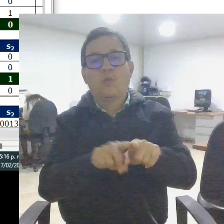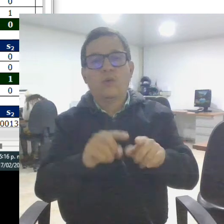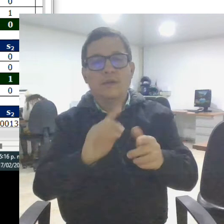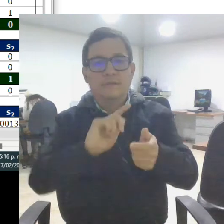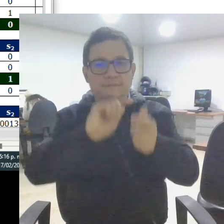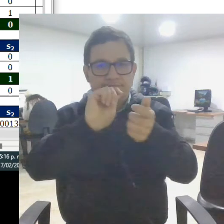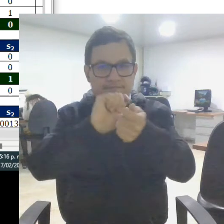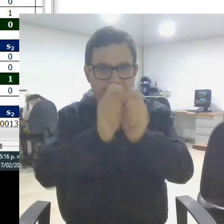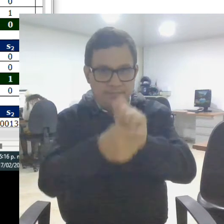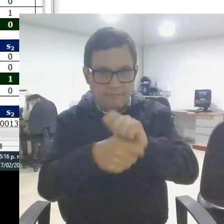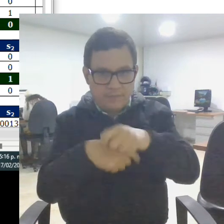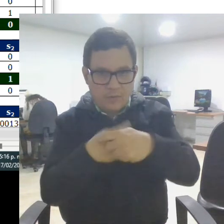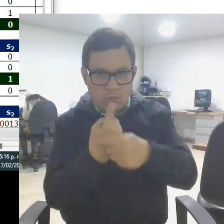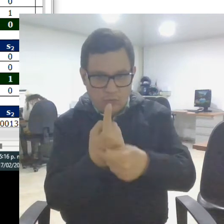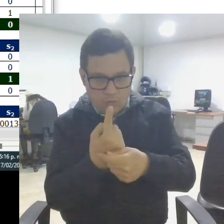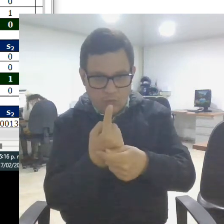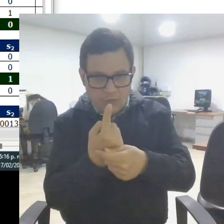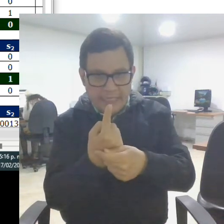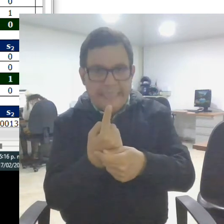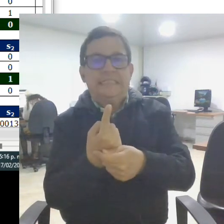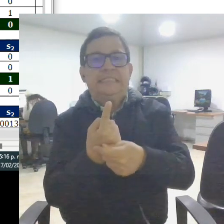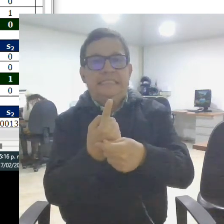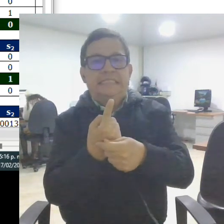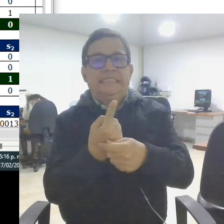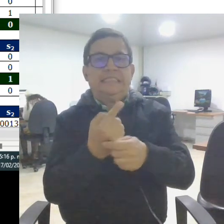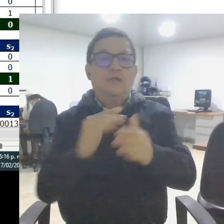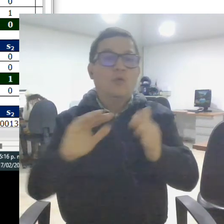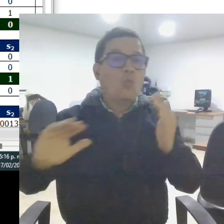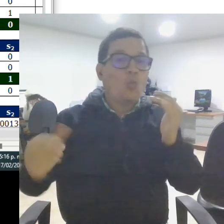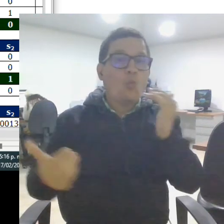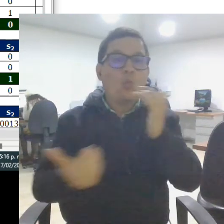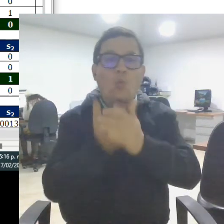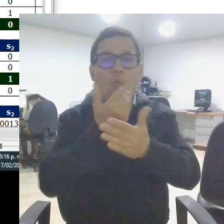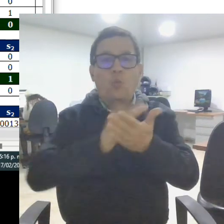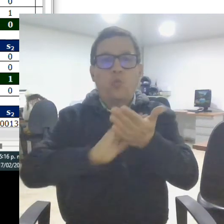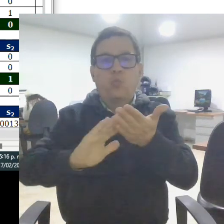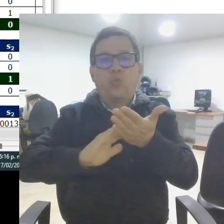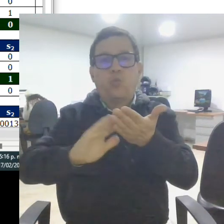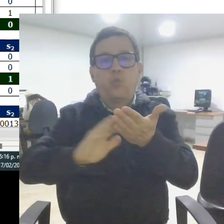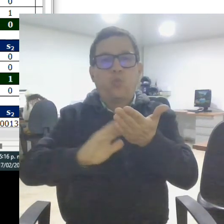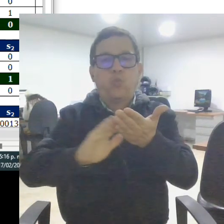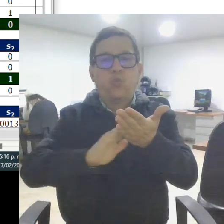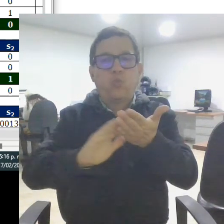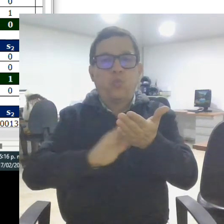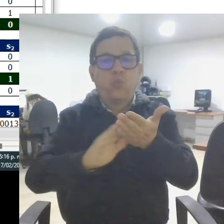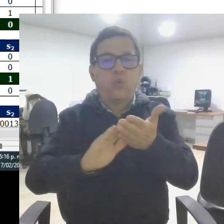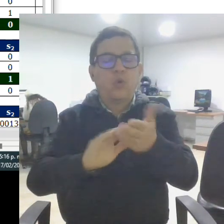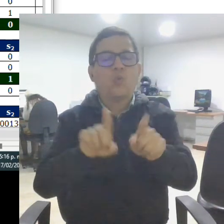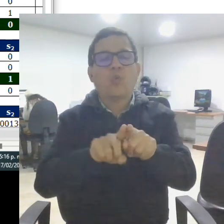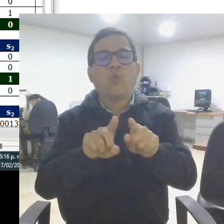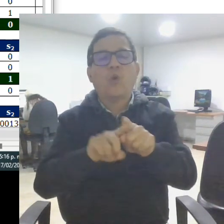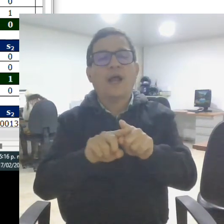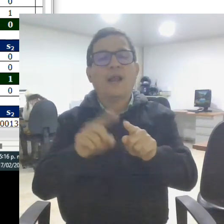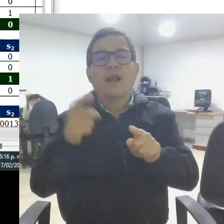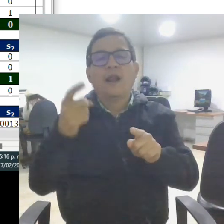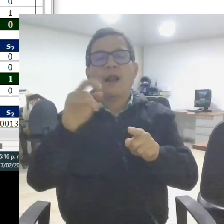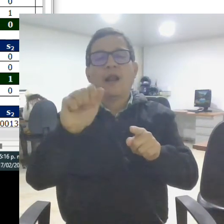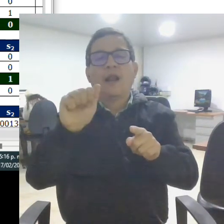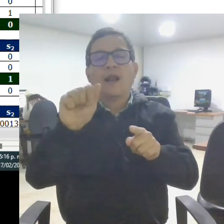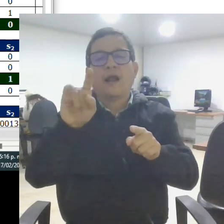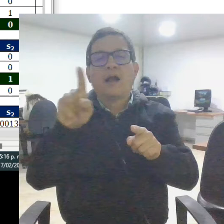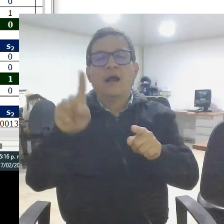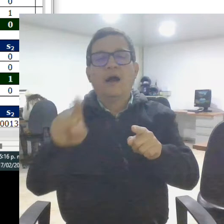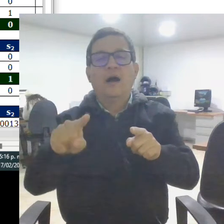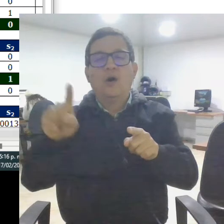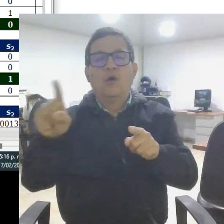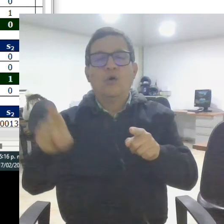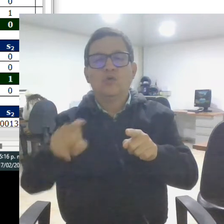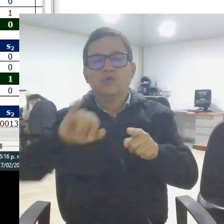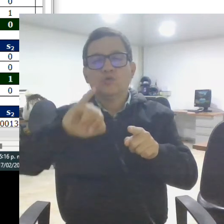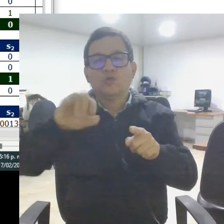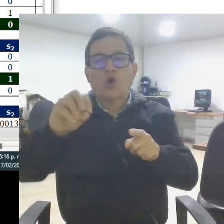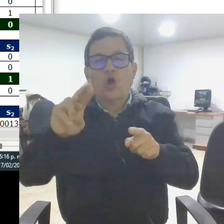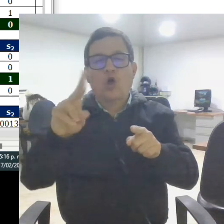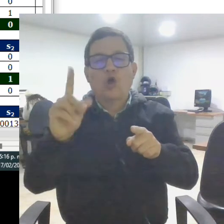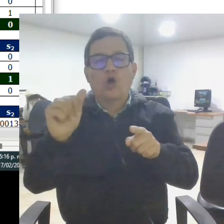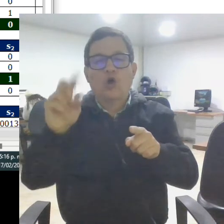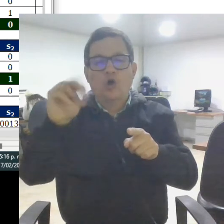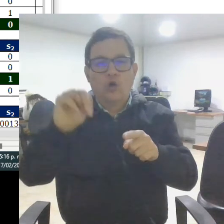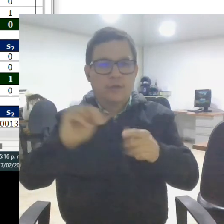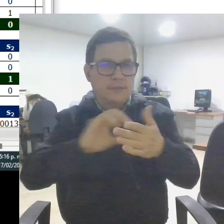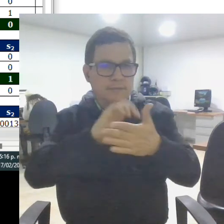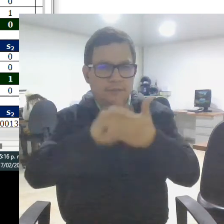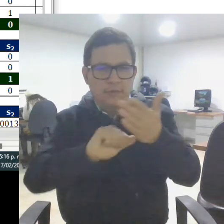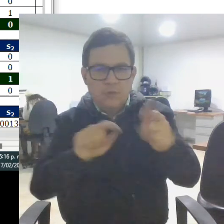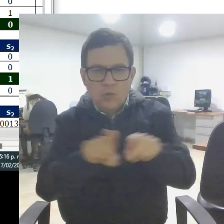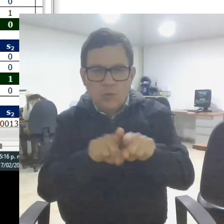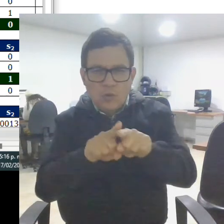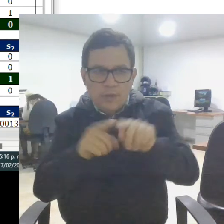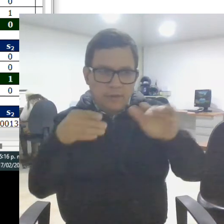1. Determinar la nueva solución básica aplicando el método de eliminación de Gauss-Jordan. El método comienza identificando la columna de la variable entrante